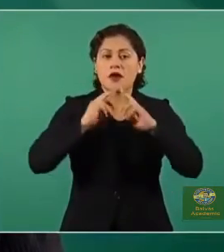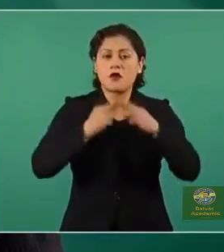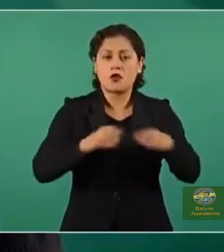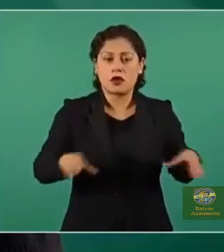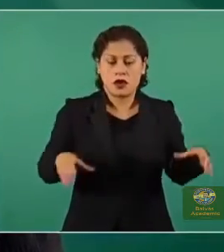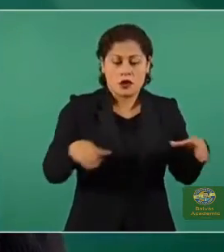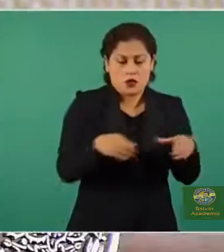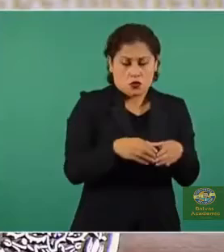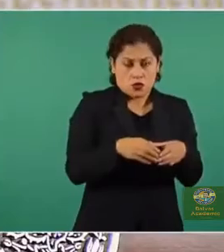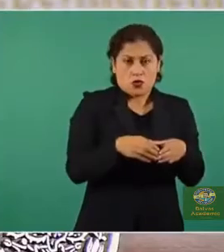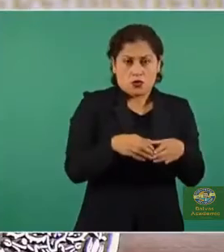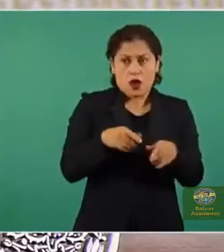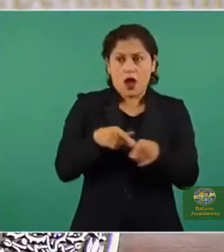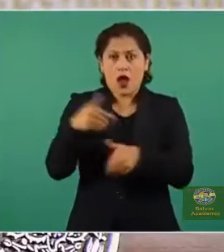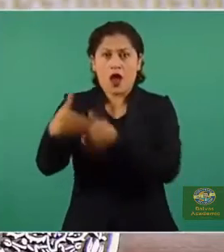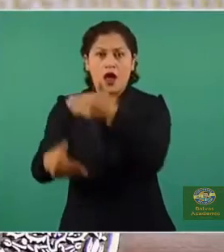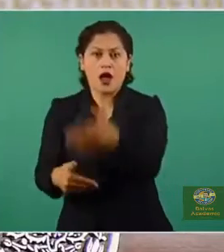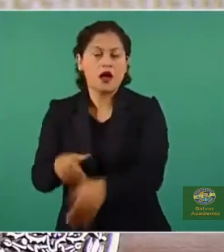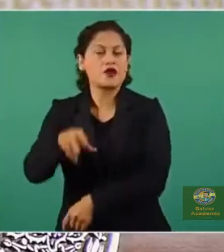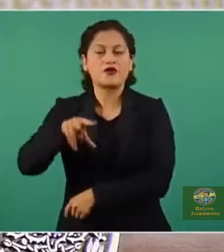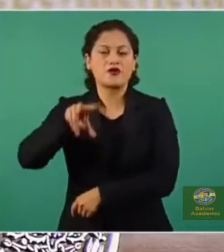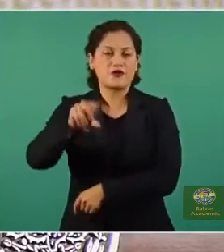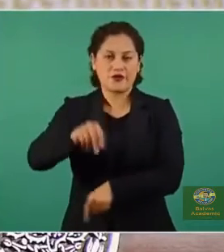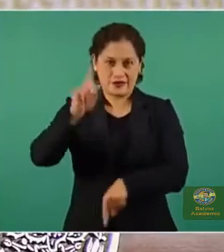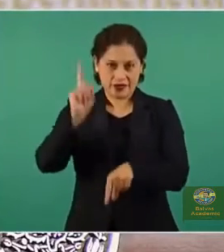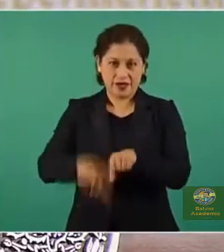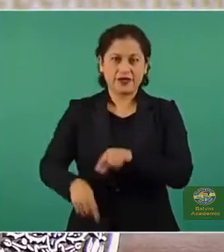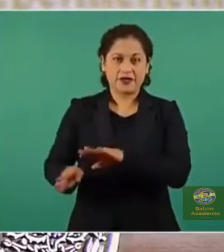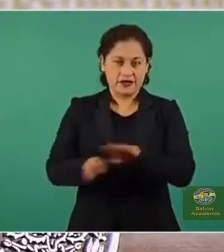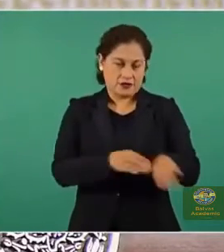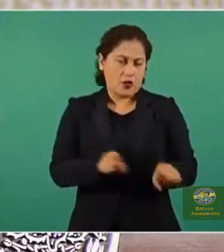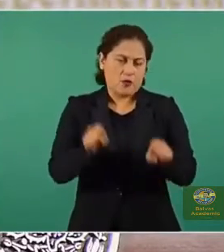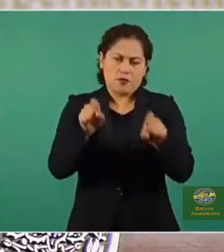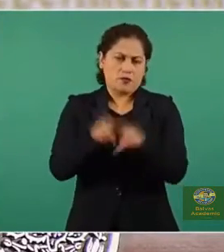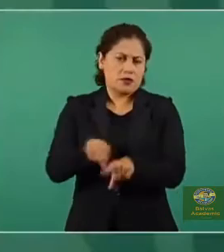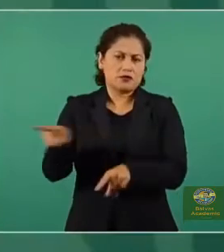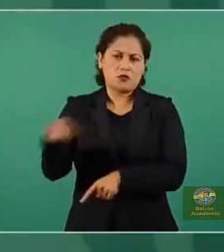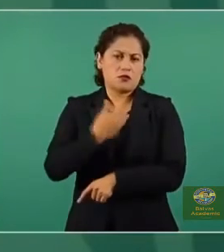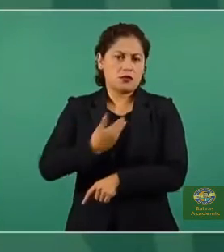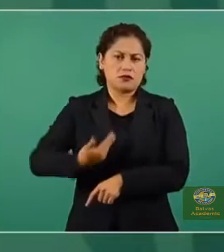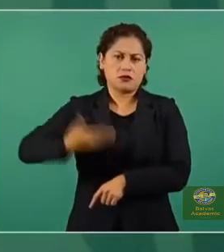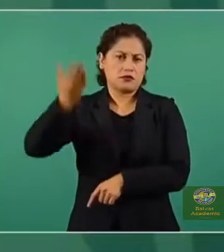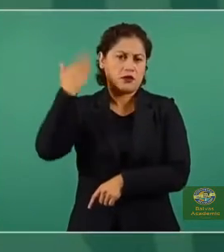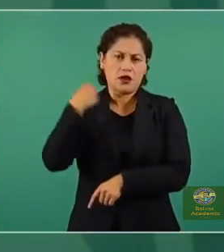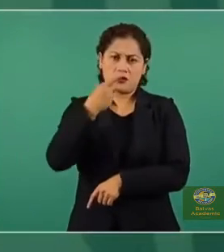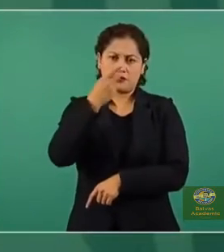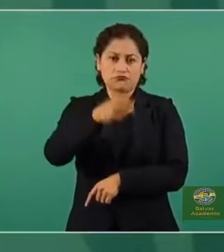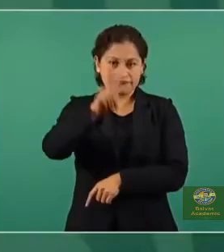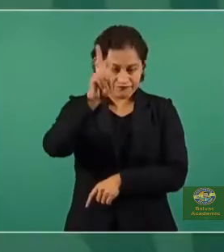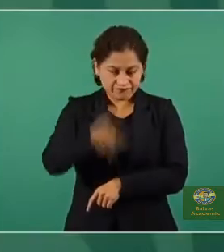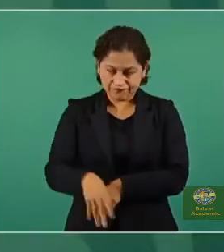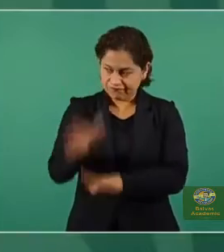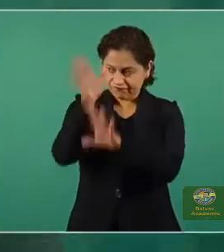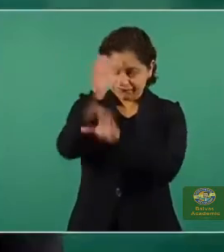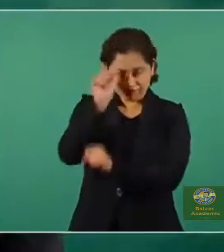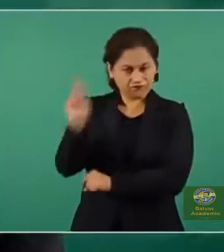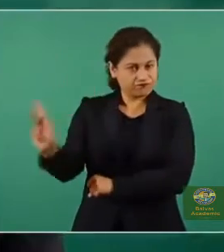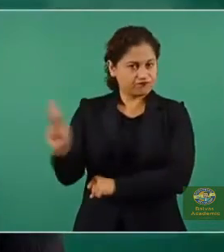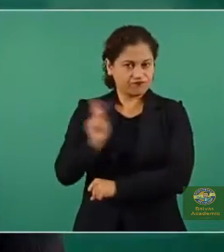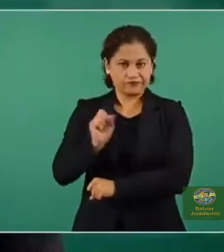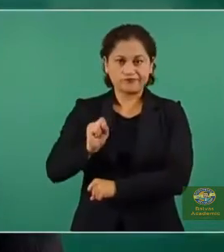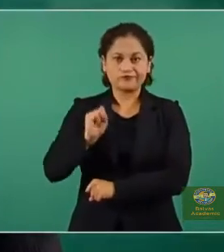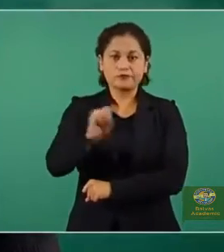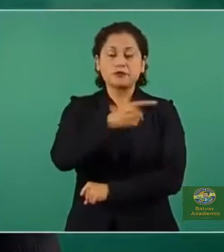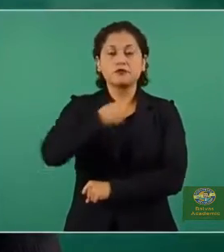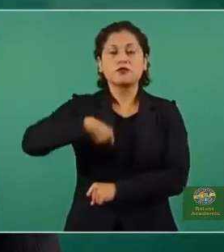se eliminó, y en atención también a lo que el presidente nos ha dicho y que totalmente de acuerdo, es cierto, no queremos burocracia, queremos que